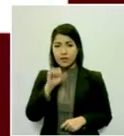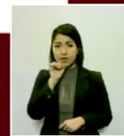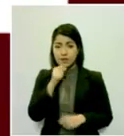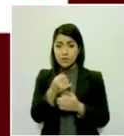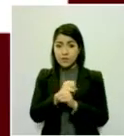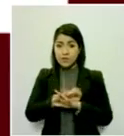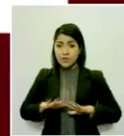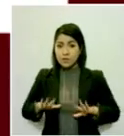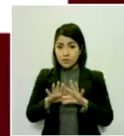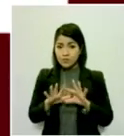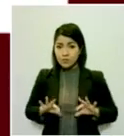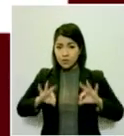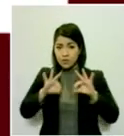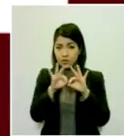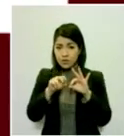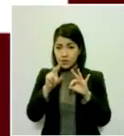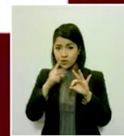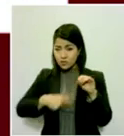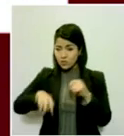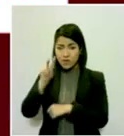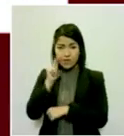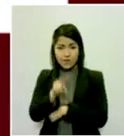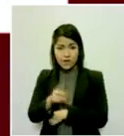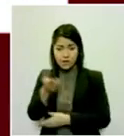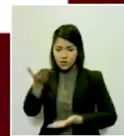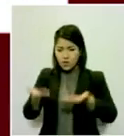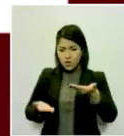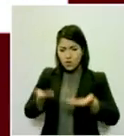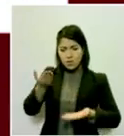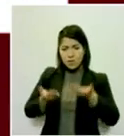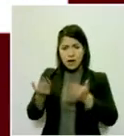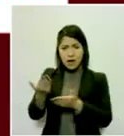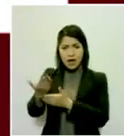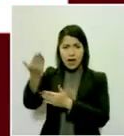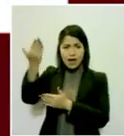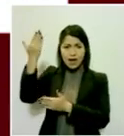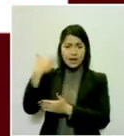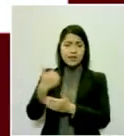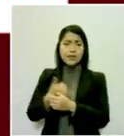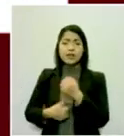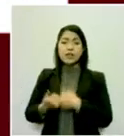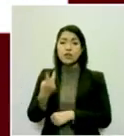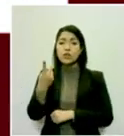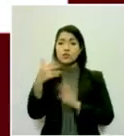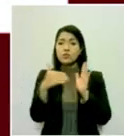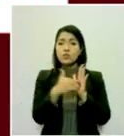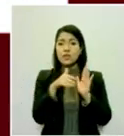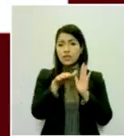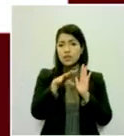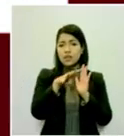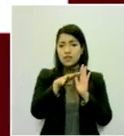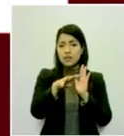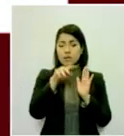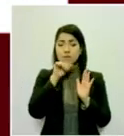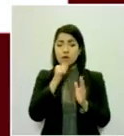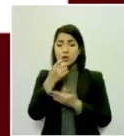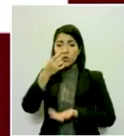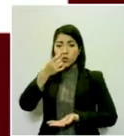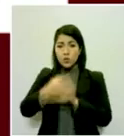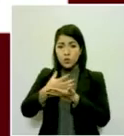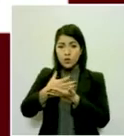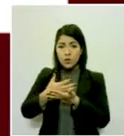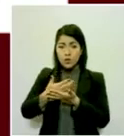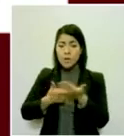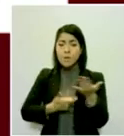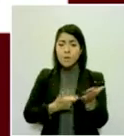dato es muy importante. Aquí podemos ver un comparativo de los años anteriores. En el 2019 solamente